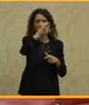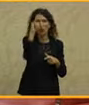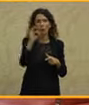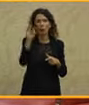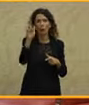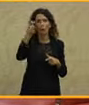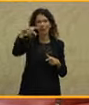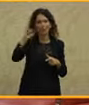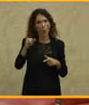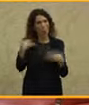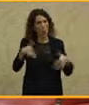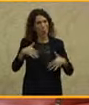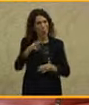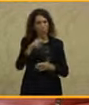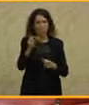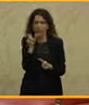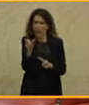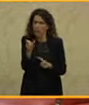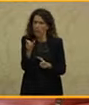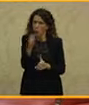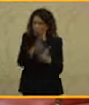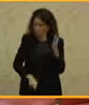sonaba muy fuerte. Mira.